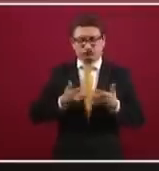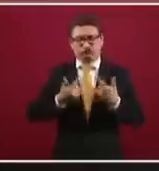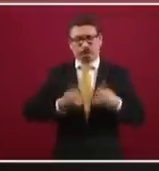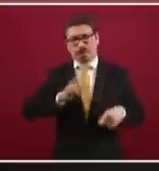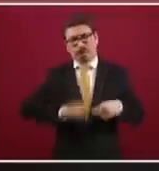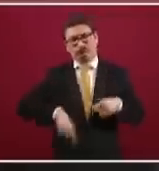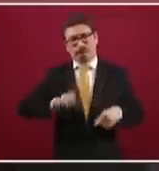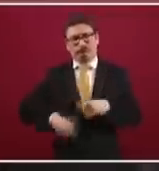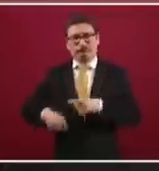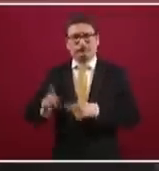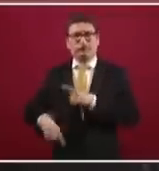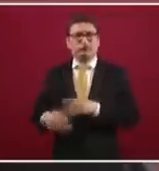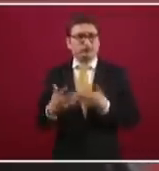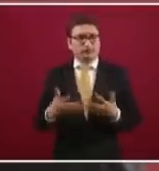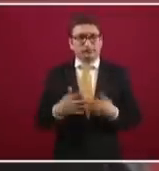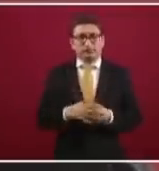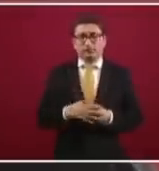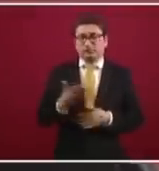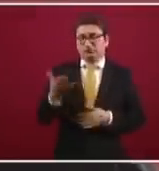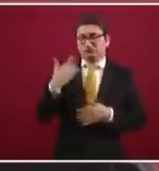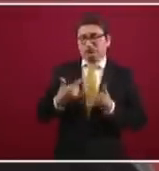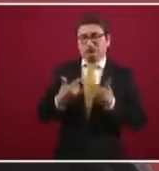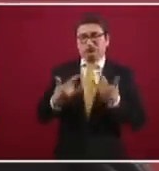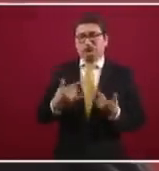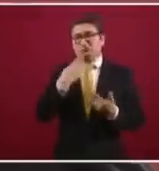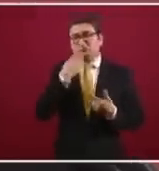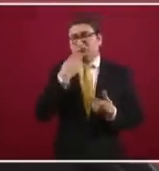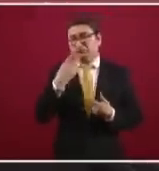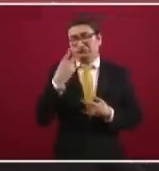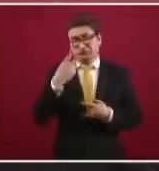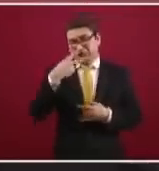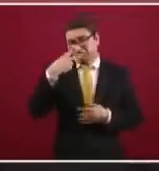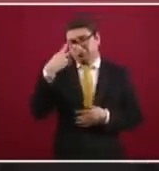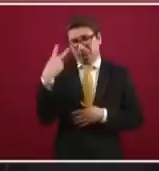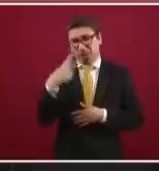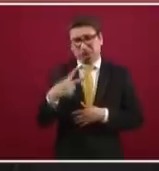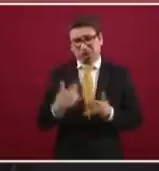Sus teóricos hablaban del fin de la historia.